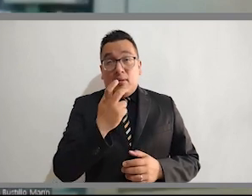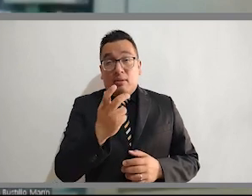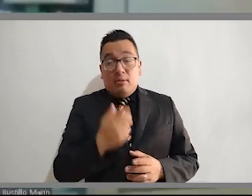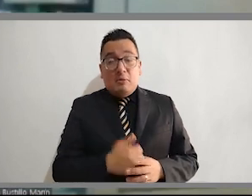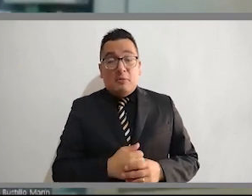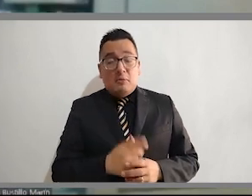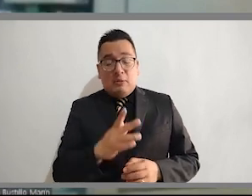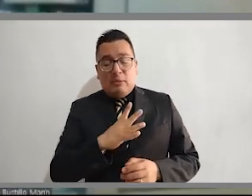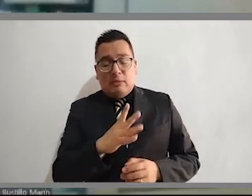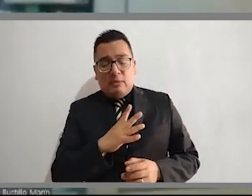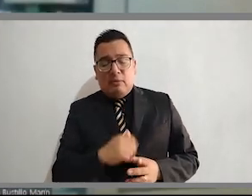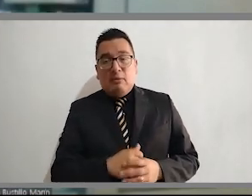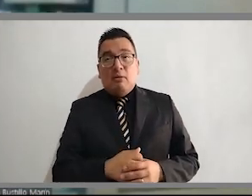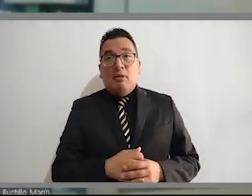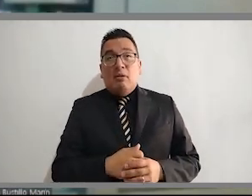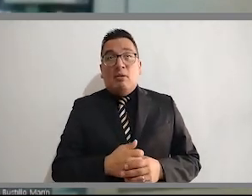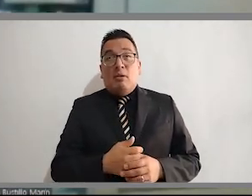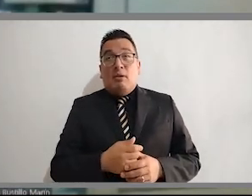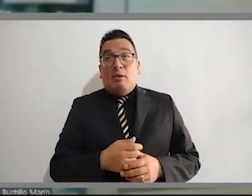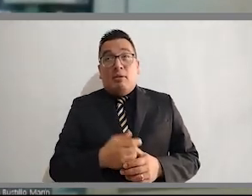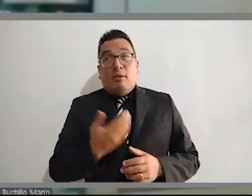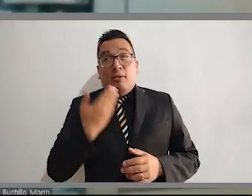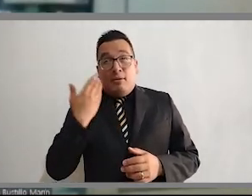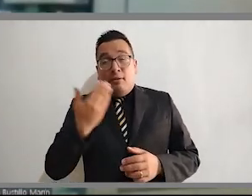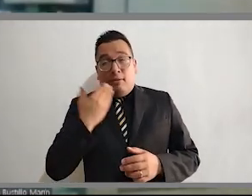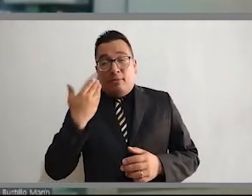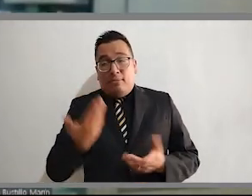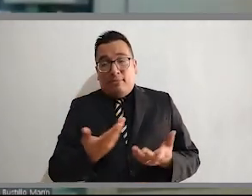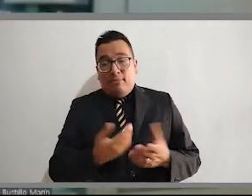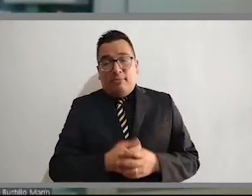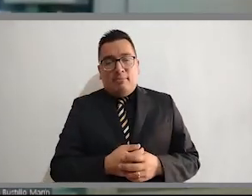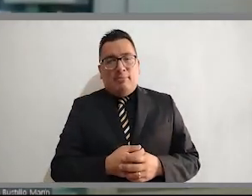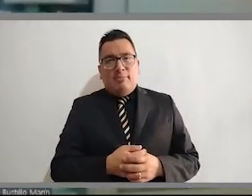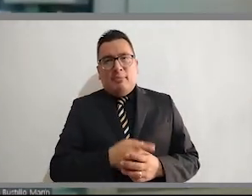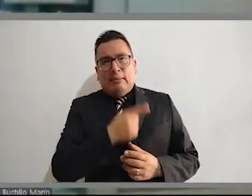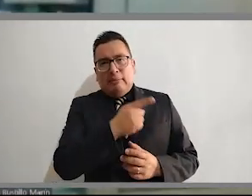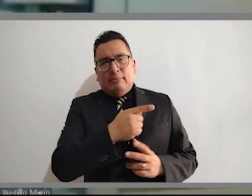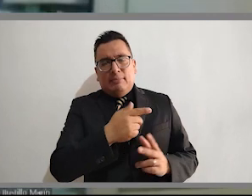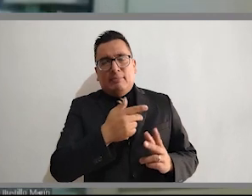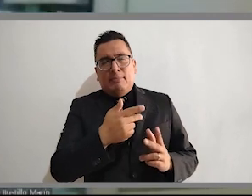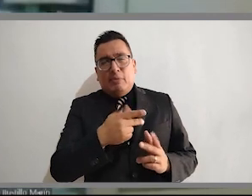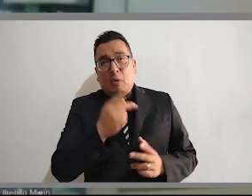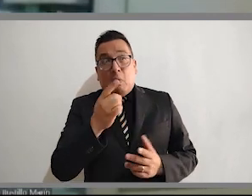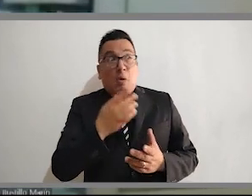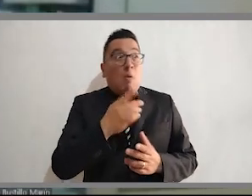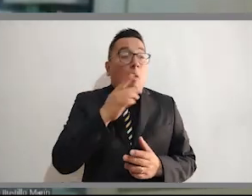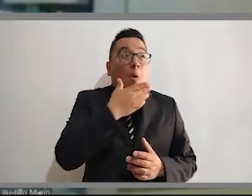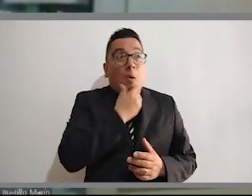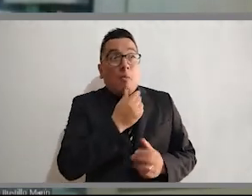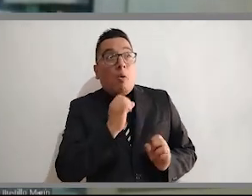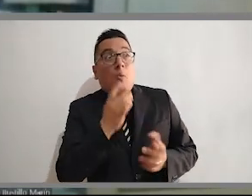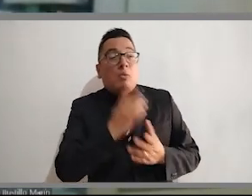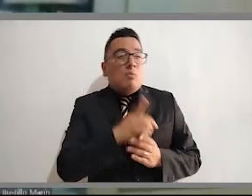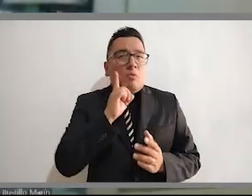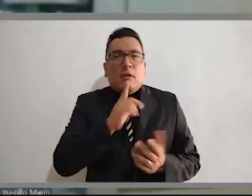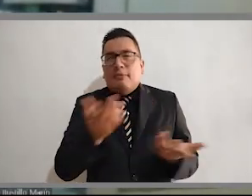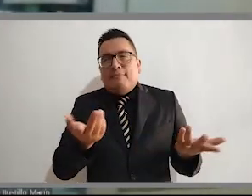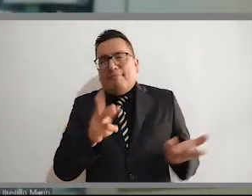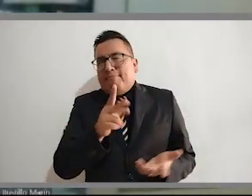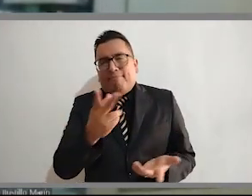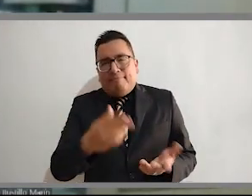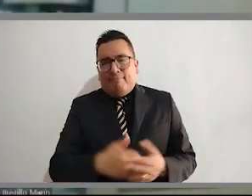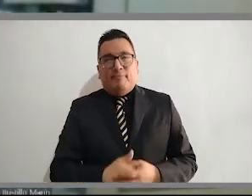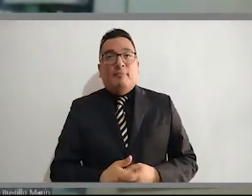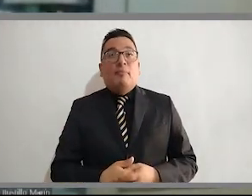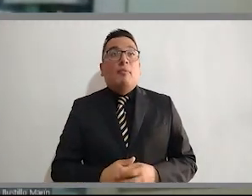que no generalmente es por el género, ¿no? A las mujeres también, ¿no? Hay obstrucción del